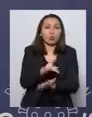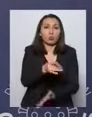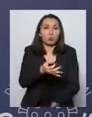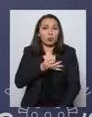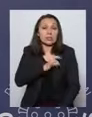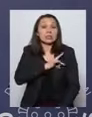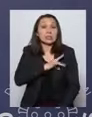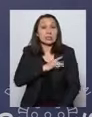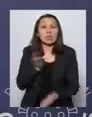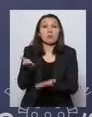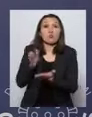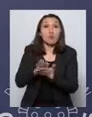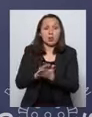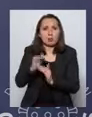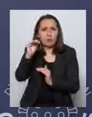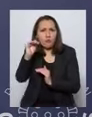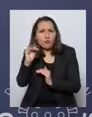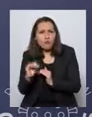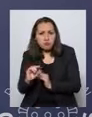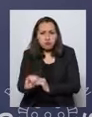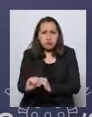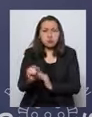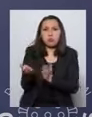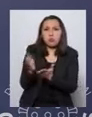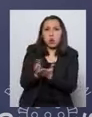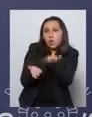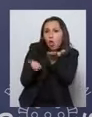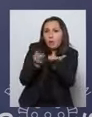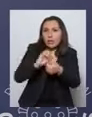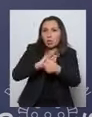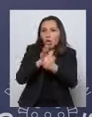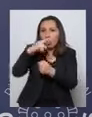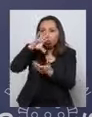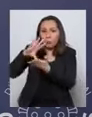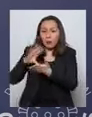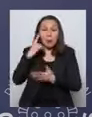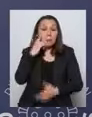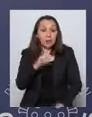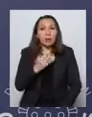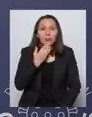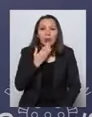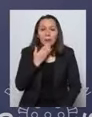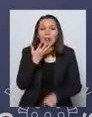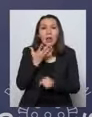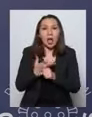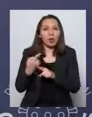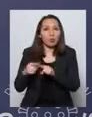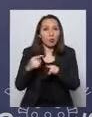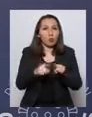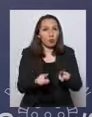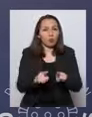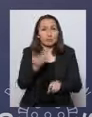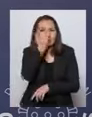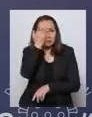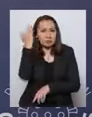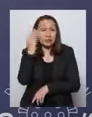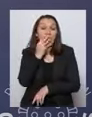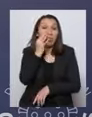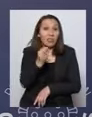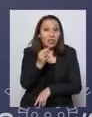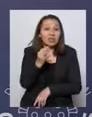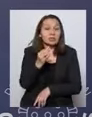hablaba que chile tiene una de las tasas más bajas de letalidad con respecto a el coronavirus sin embargo también hay otros expertos que han dicho